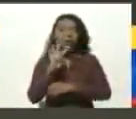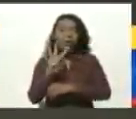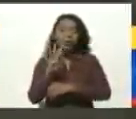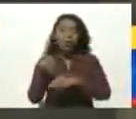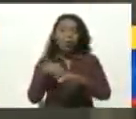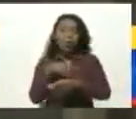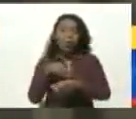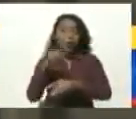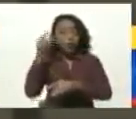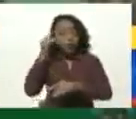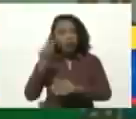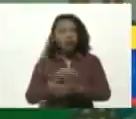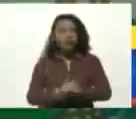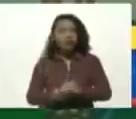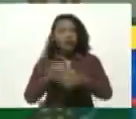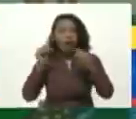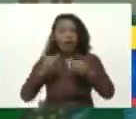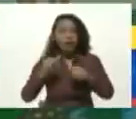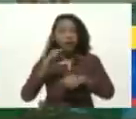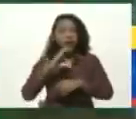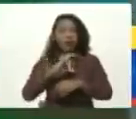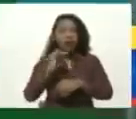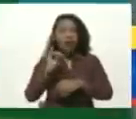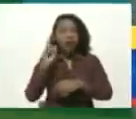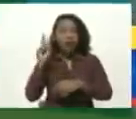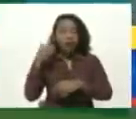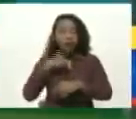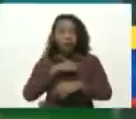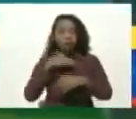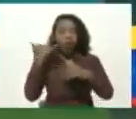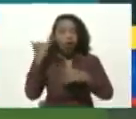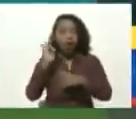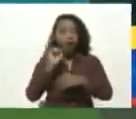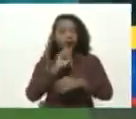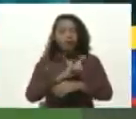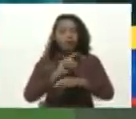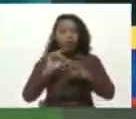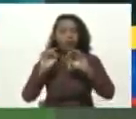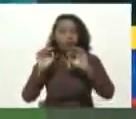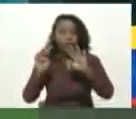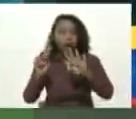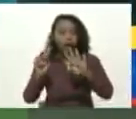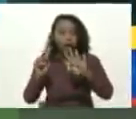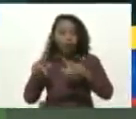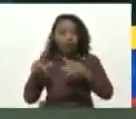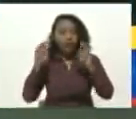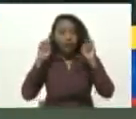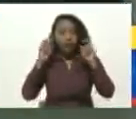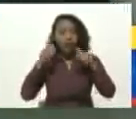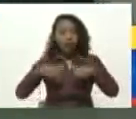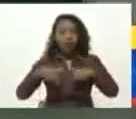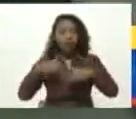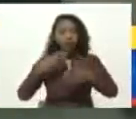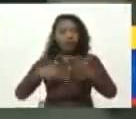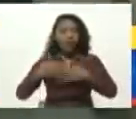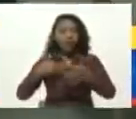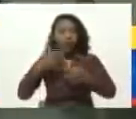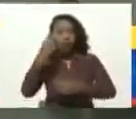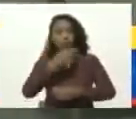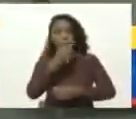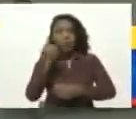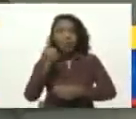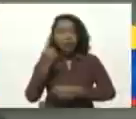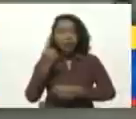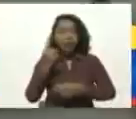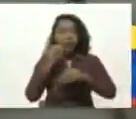horas al día. En este CDI nosotros tenemos 17 áreas de servicio que están comprometidas,